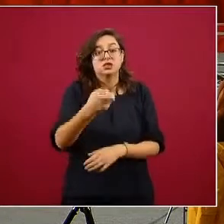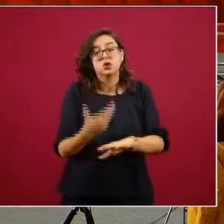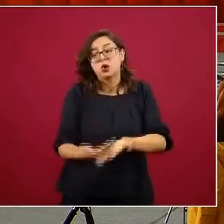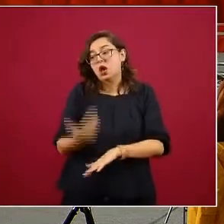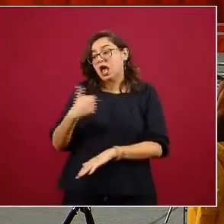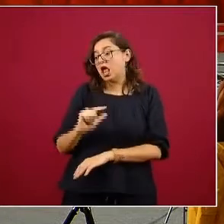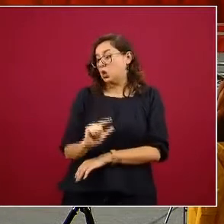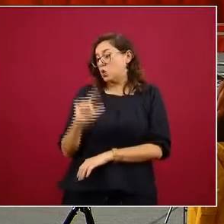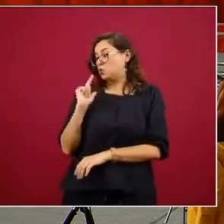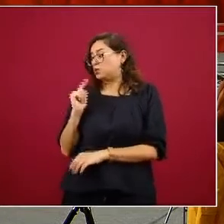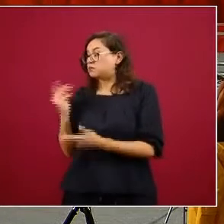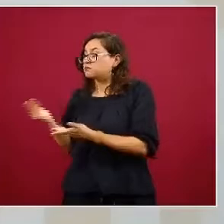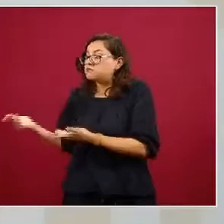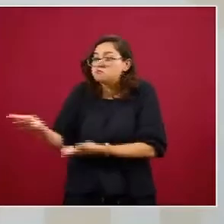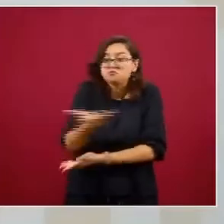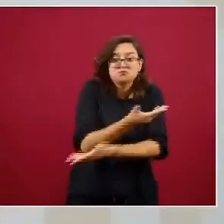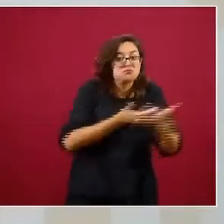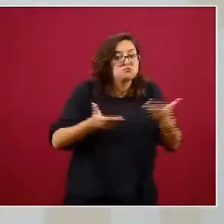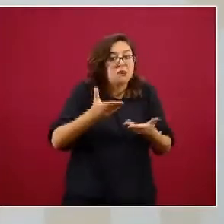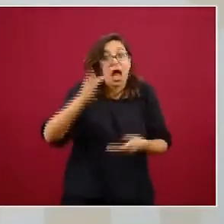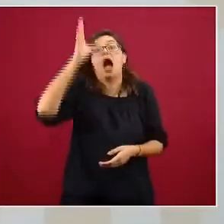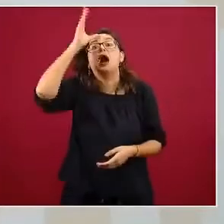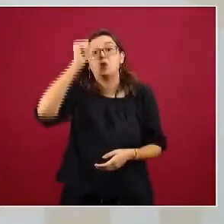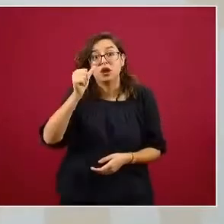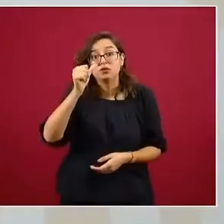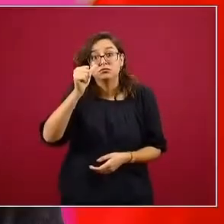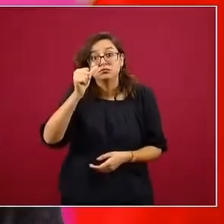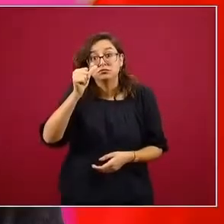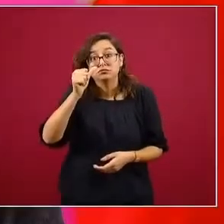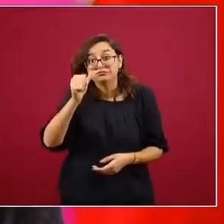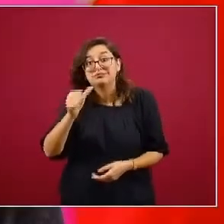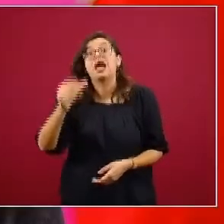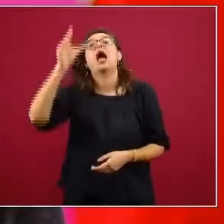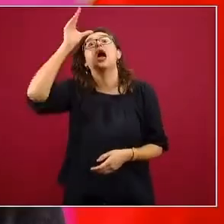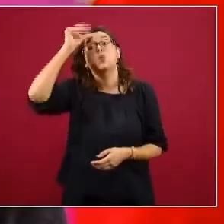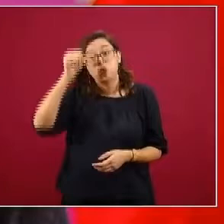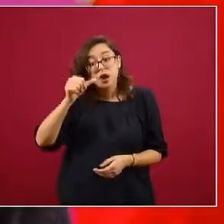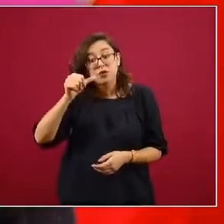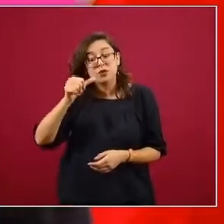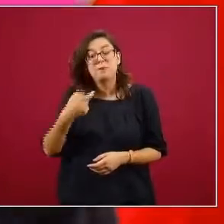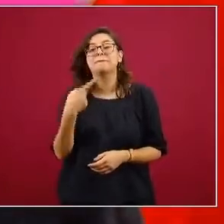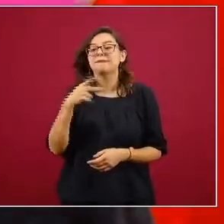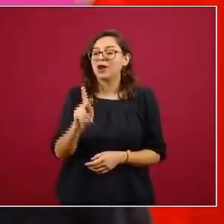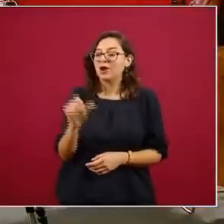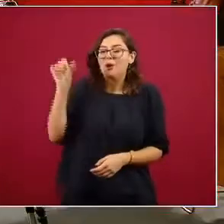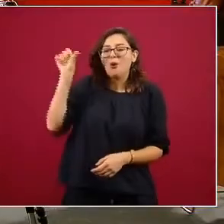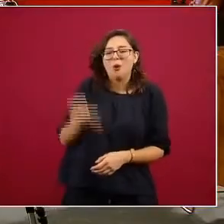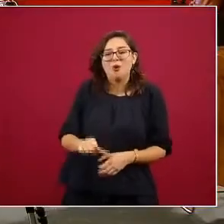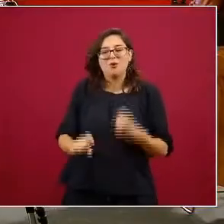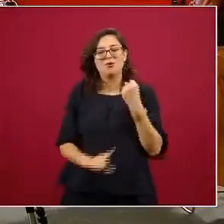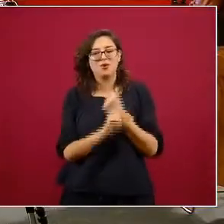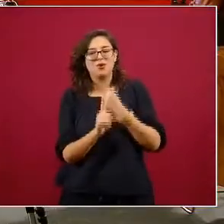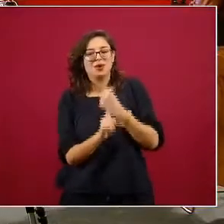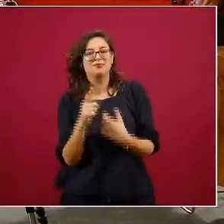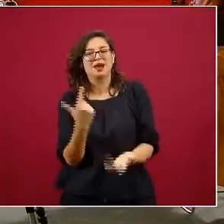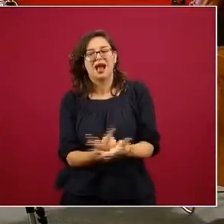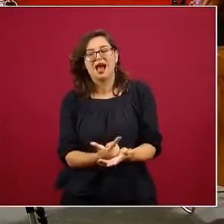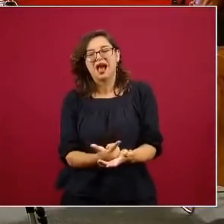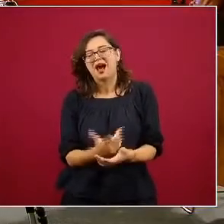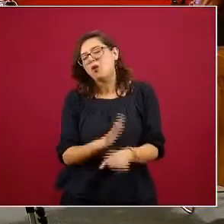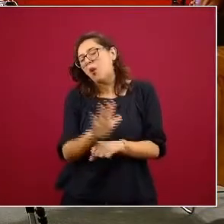la conversación del lunes pasado. Ahora, ¿cuál fue el elemento crítico de hoy? El elemento crítico